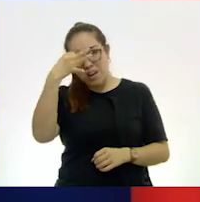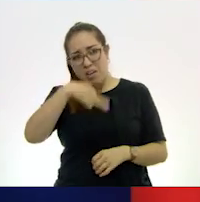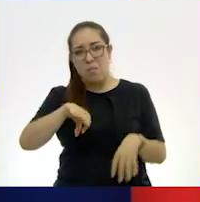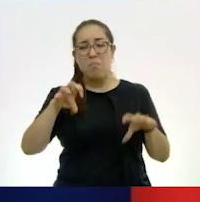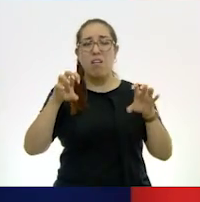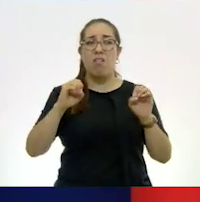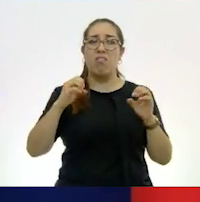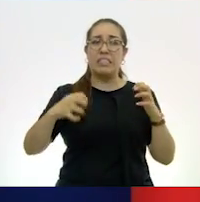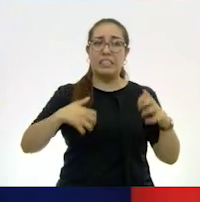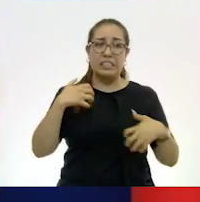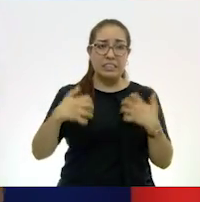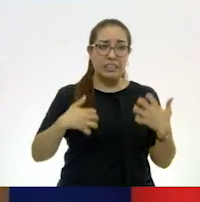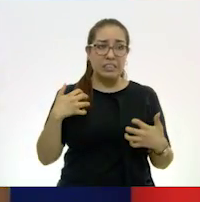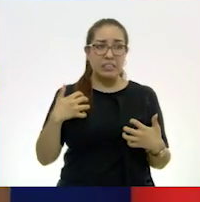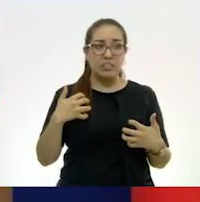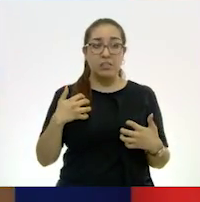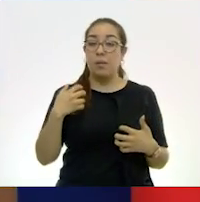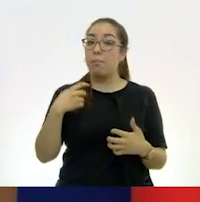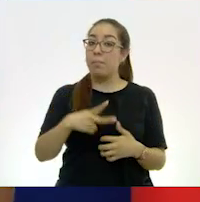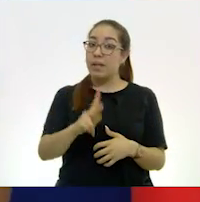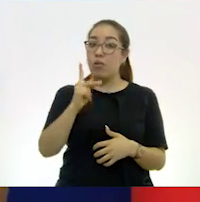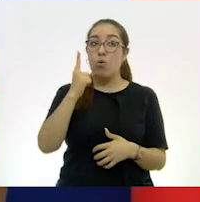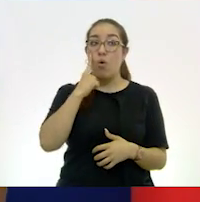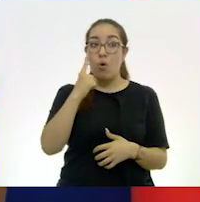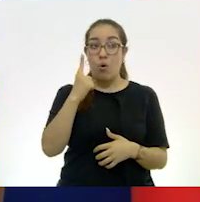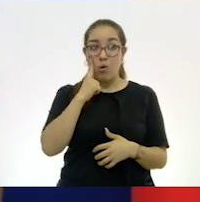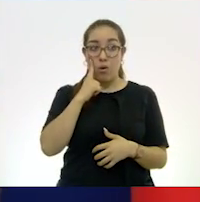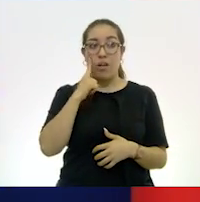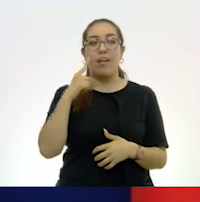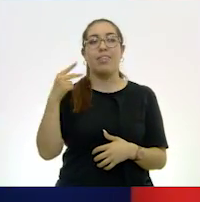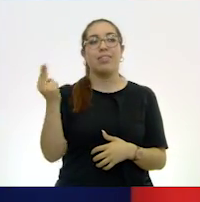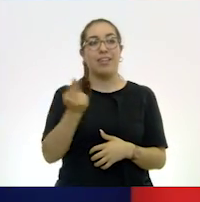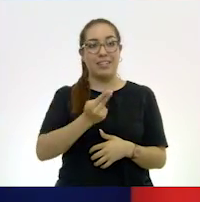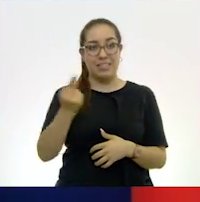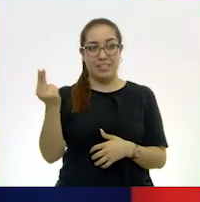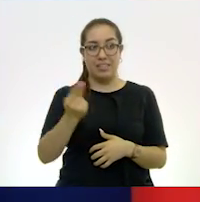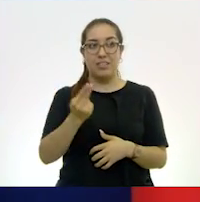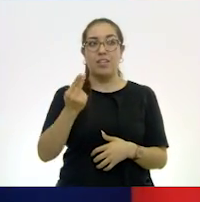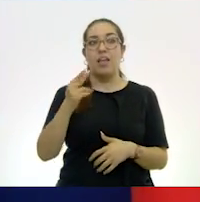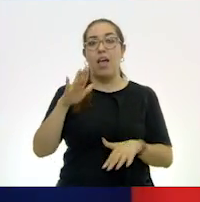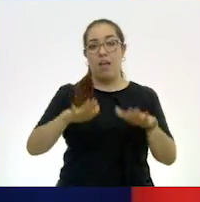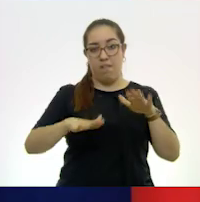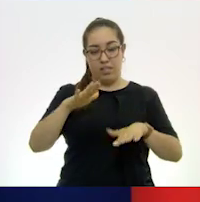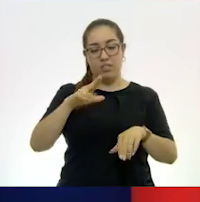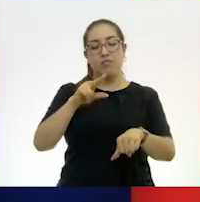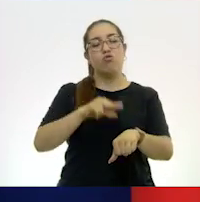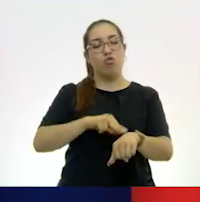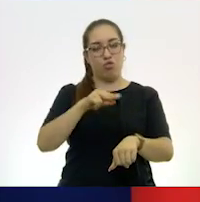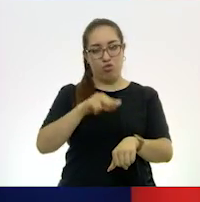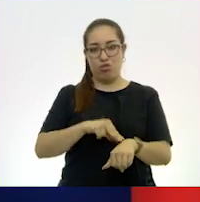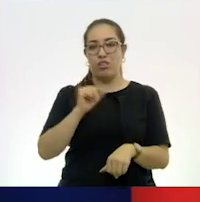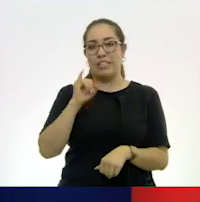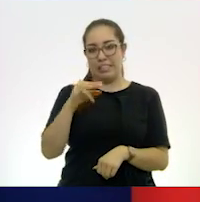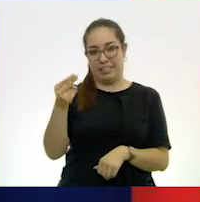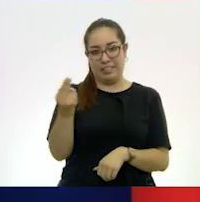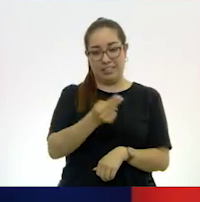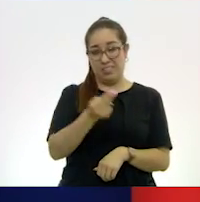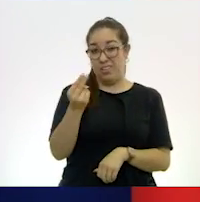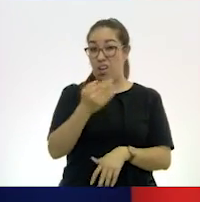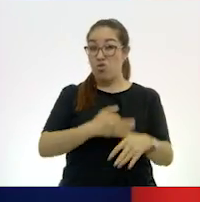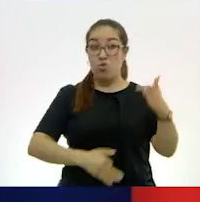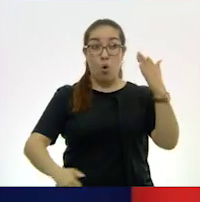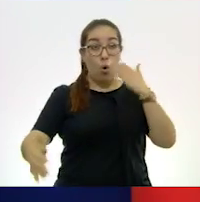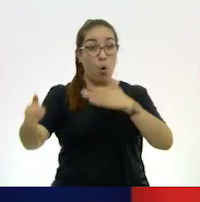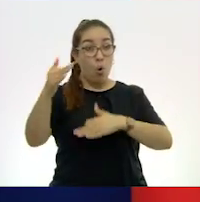Pero ojo, muchos malestares requieren de la supervisión de receta médica. No todos los